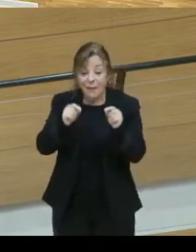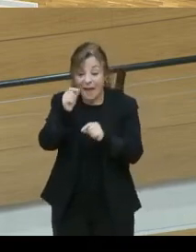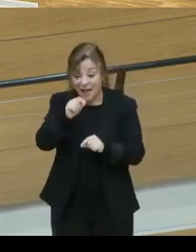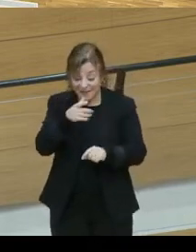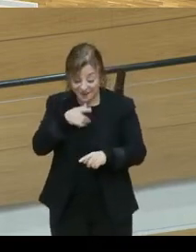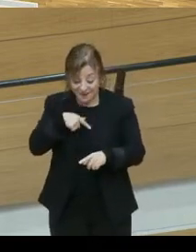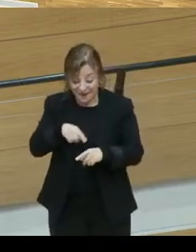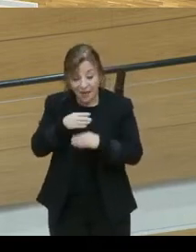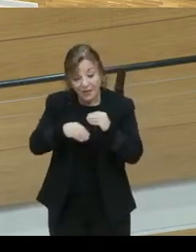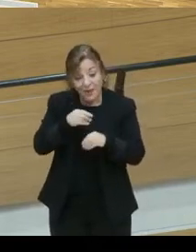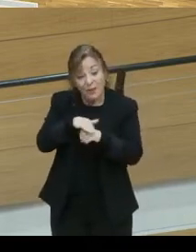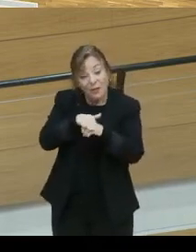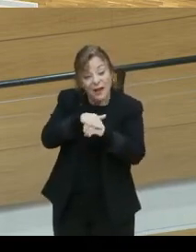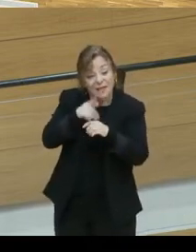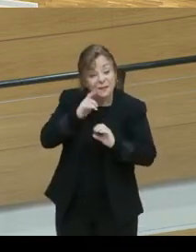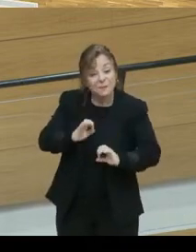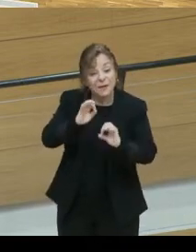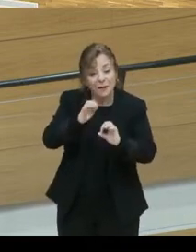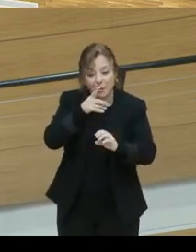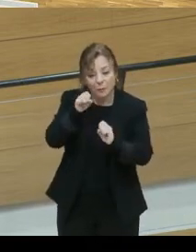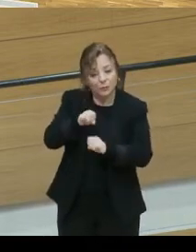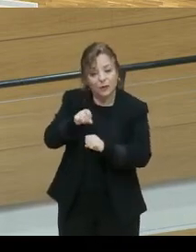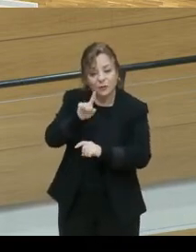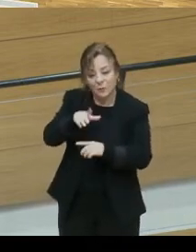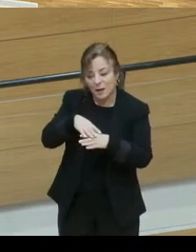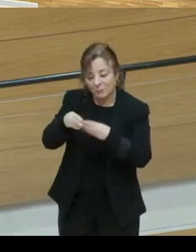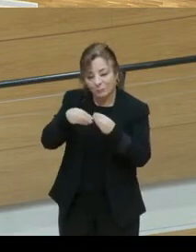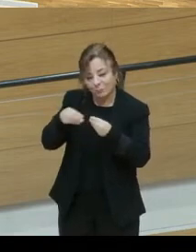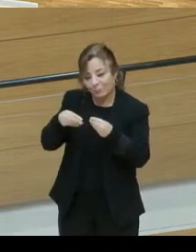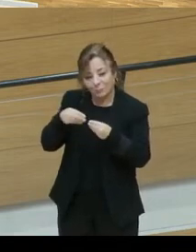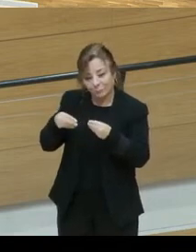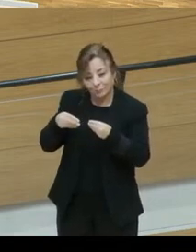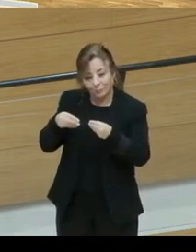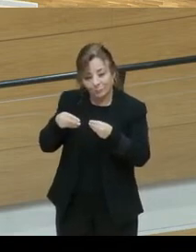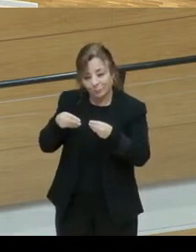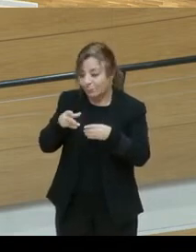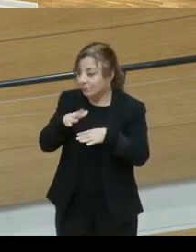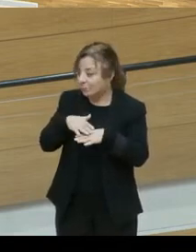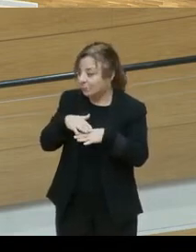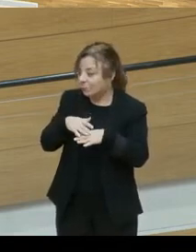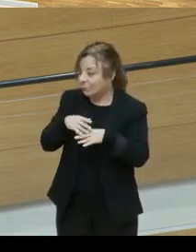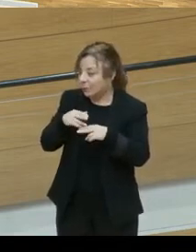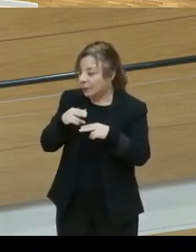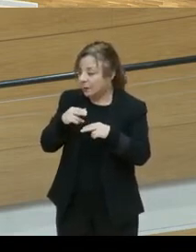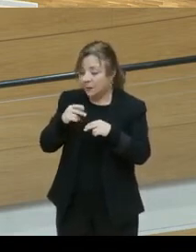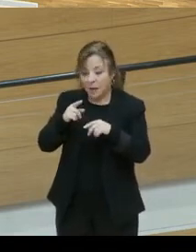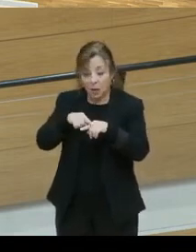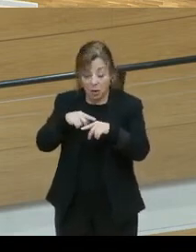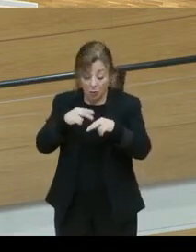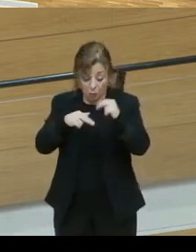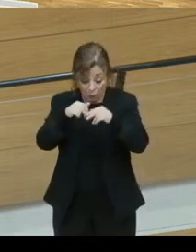más especial, ya que no protege, sino que sirve como material para la construcción de panales.